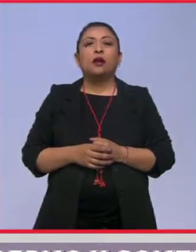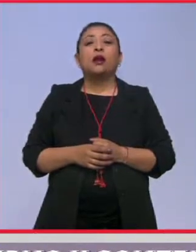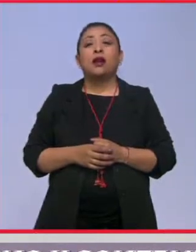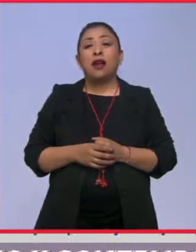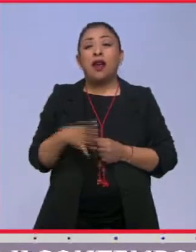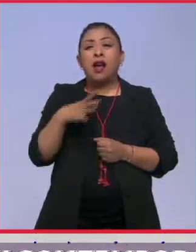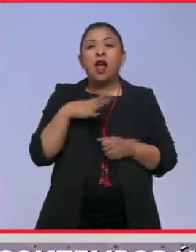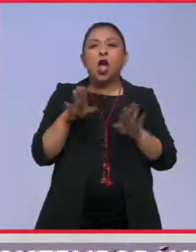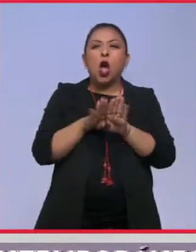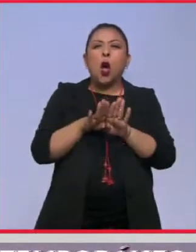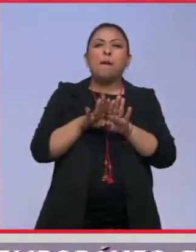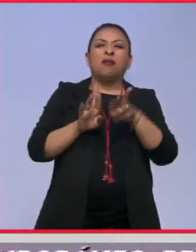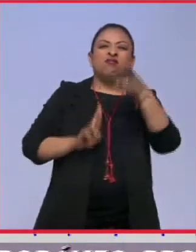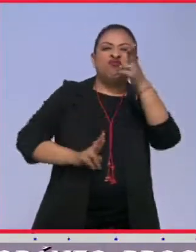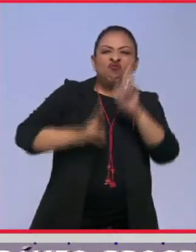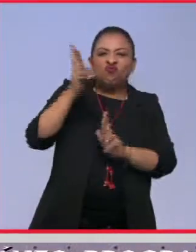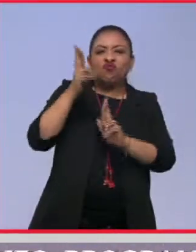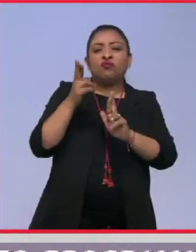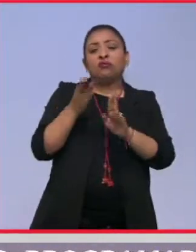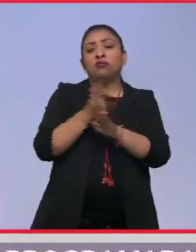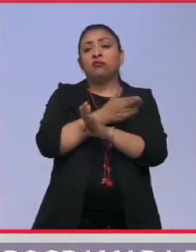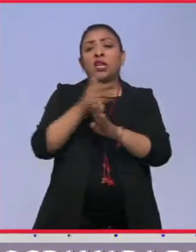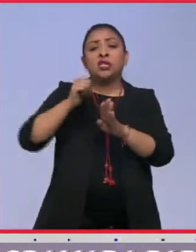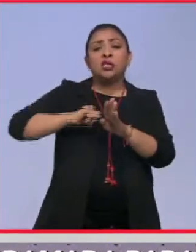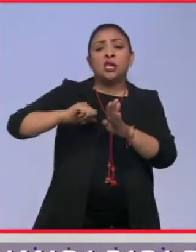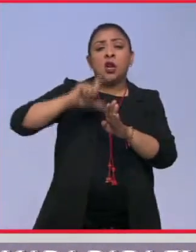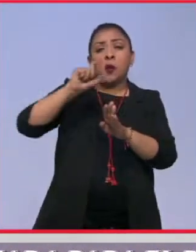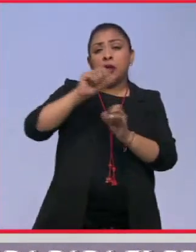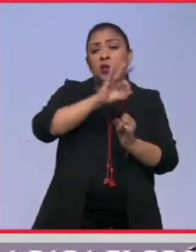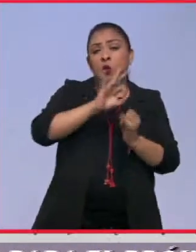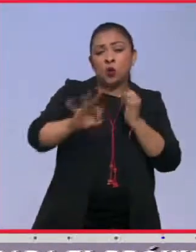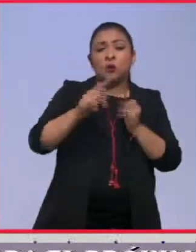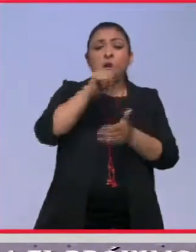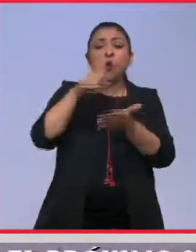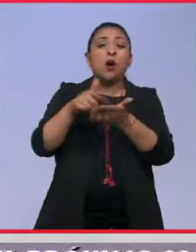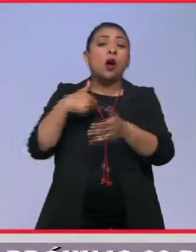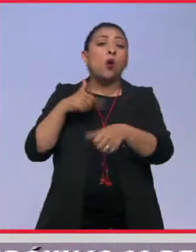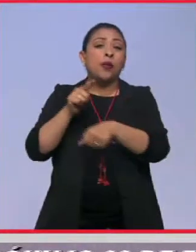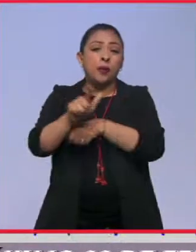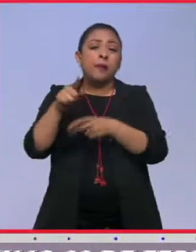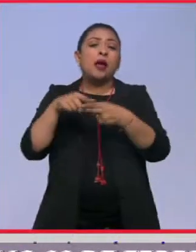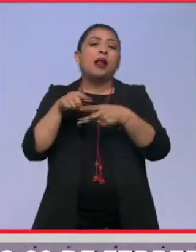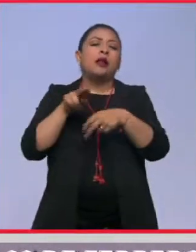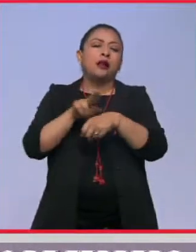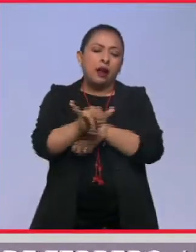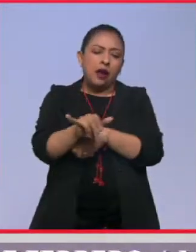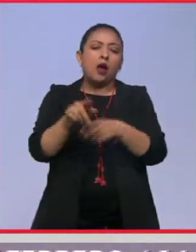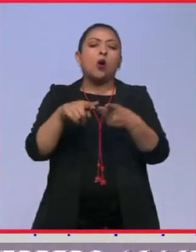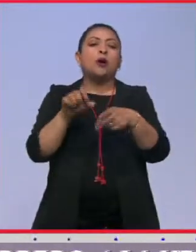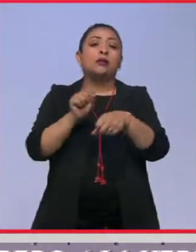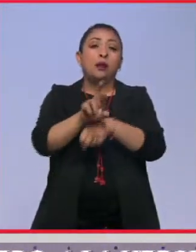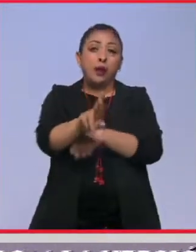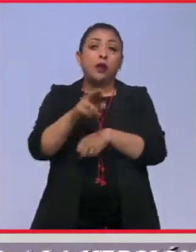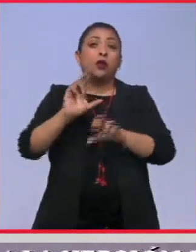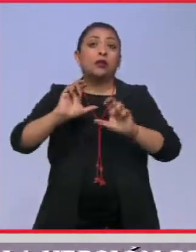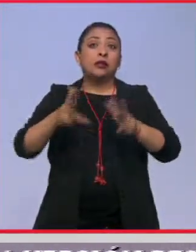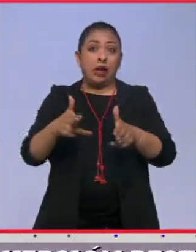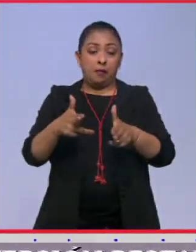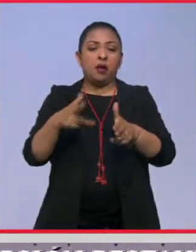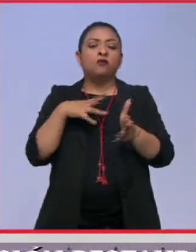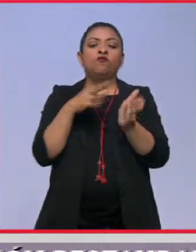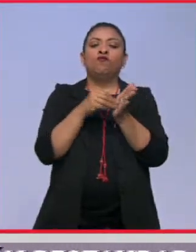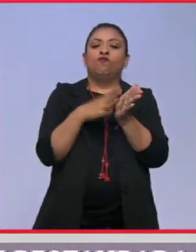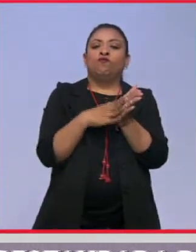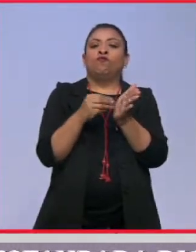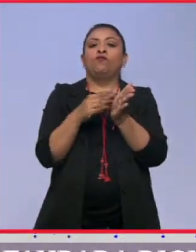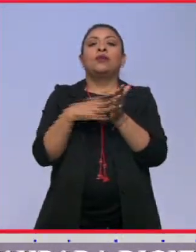Los movimientos revolucionarios de finales del siglo XX ocurridos en Guatemala, Nicaragua, El Salvador y Chiapas, fueron